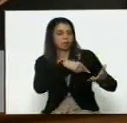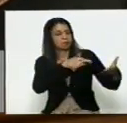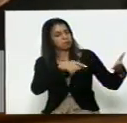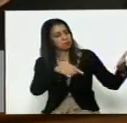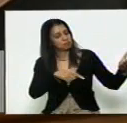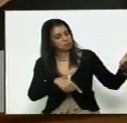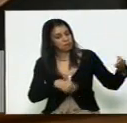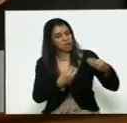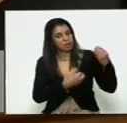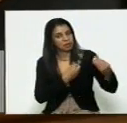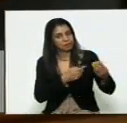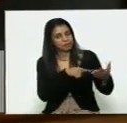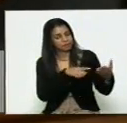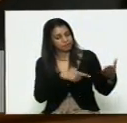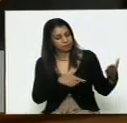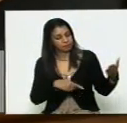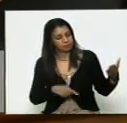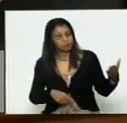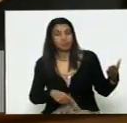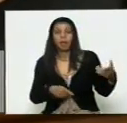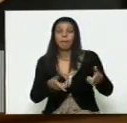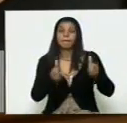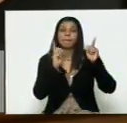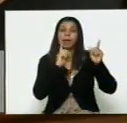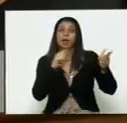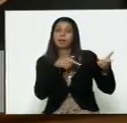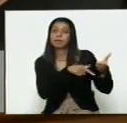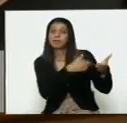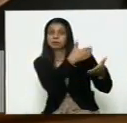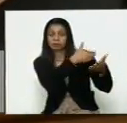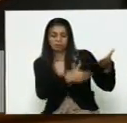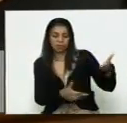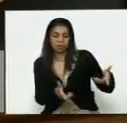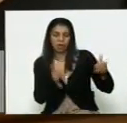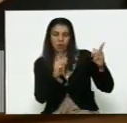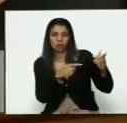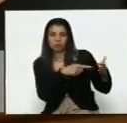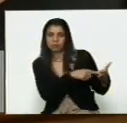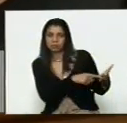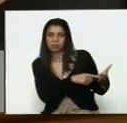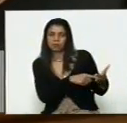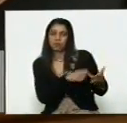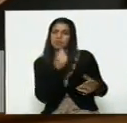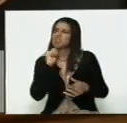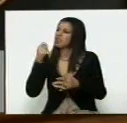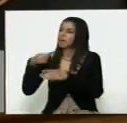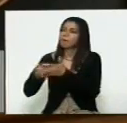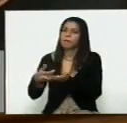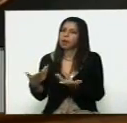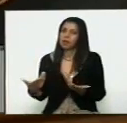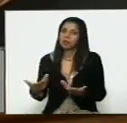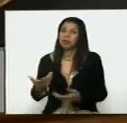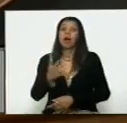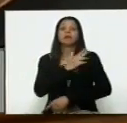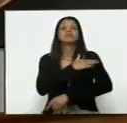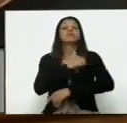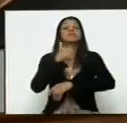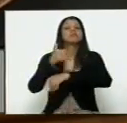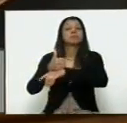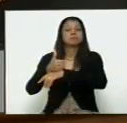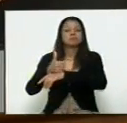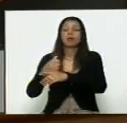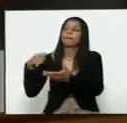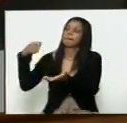o social. Estos permisos o licencias serán pagados por el empleador o